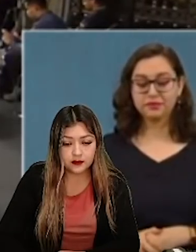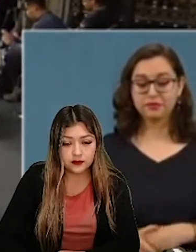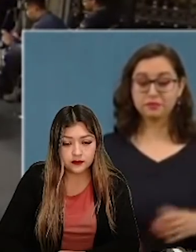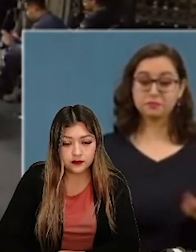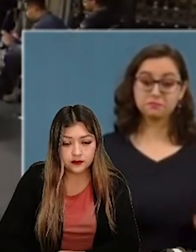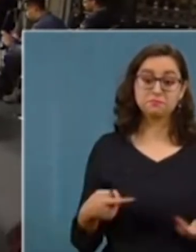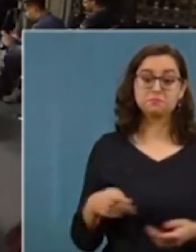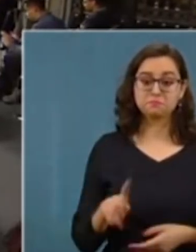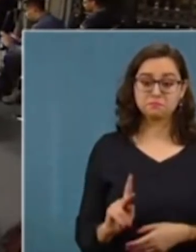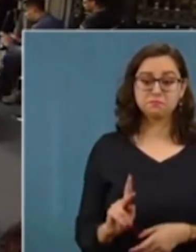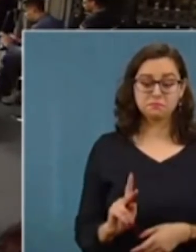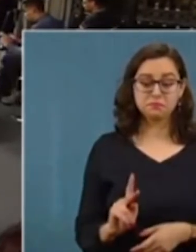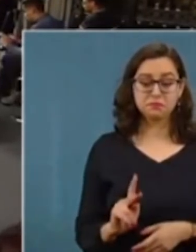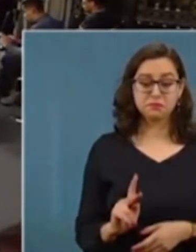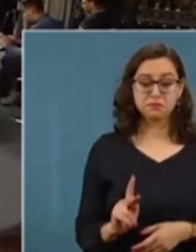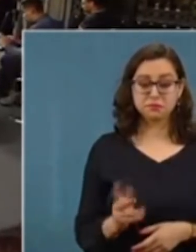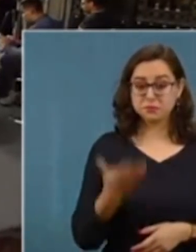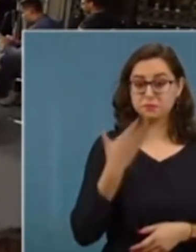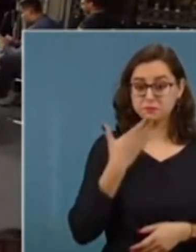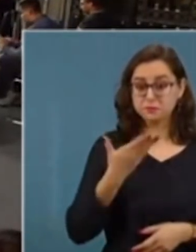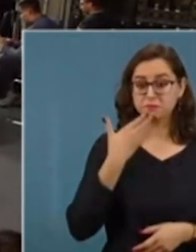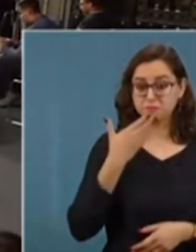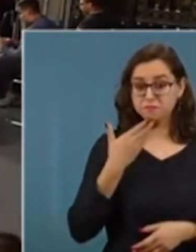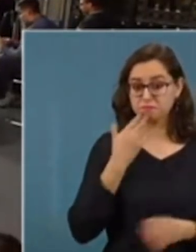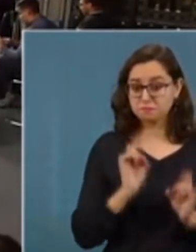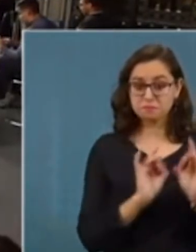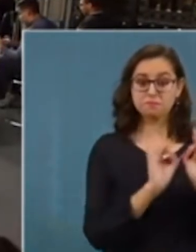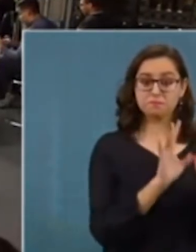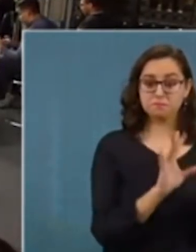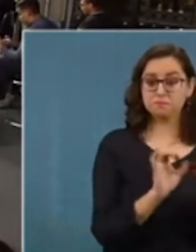qué bien que están saliendo estas cosas,